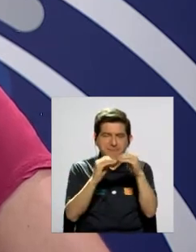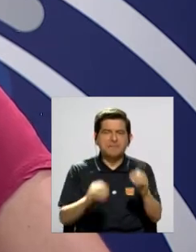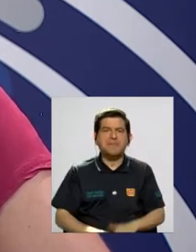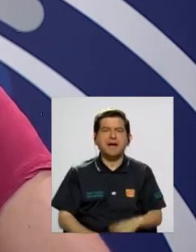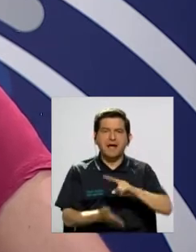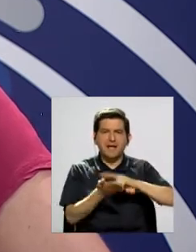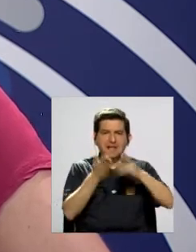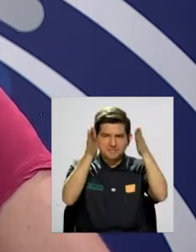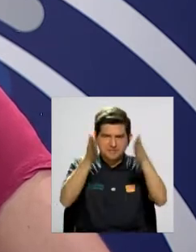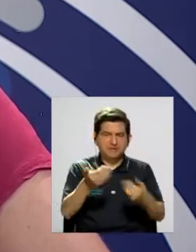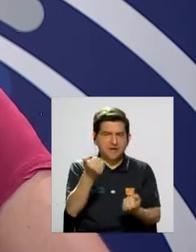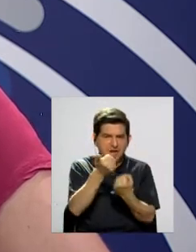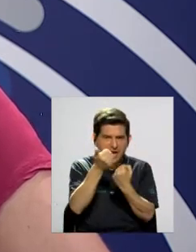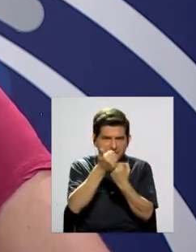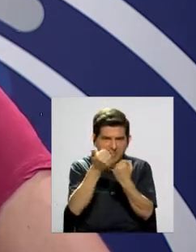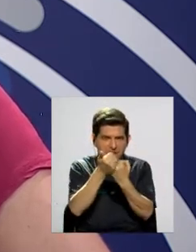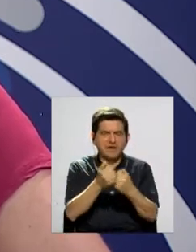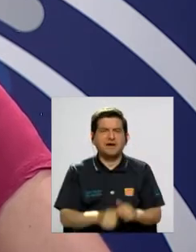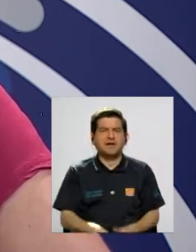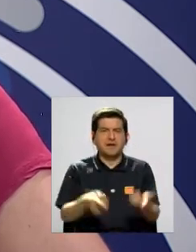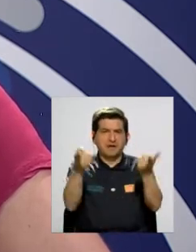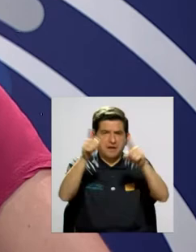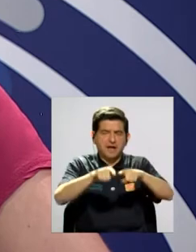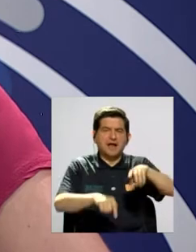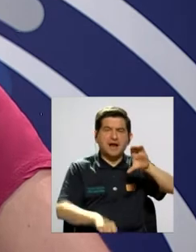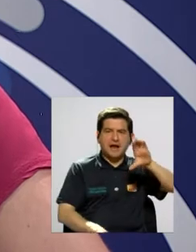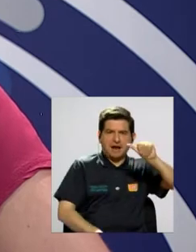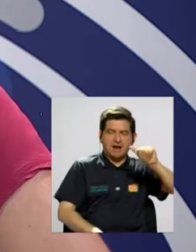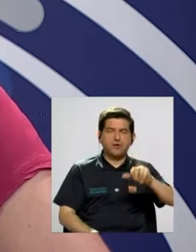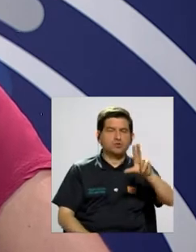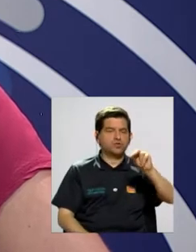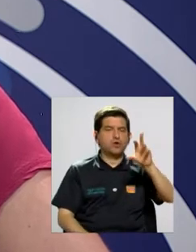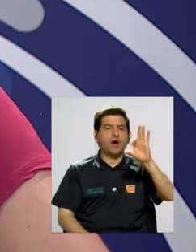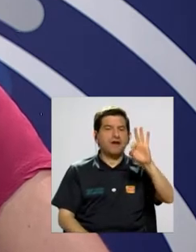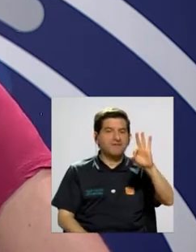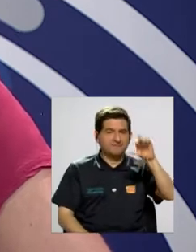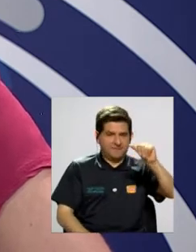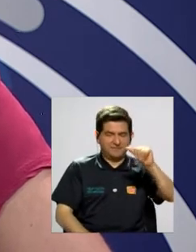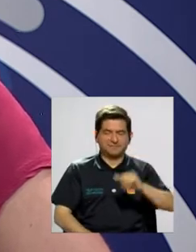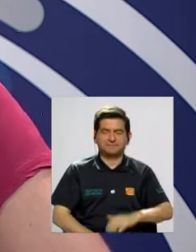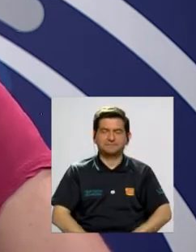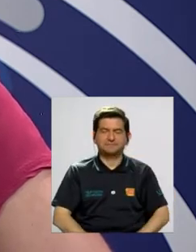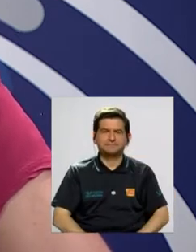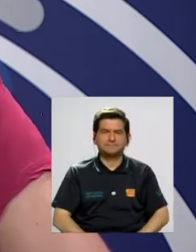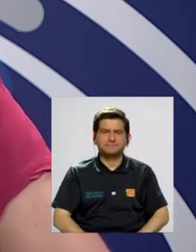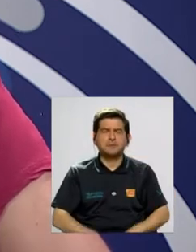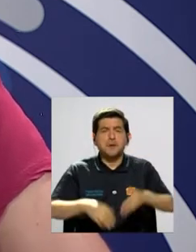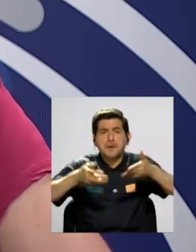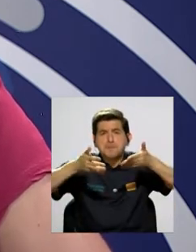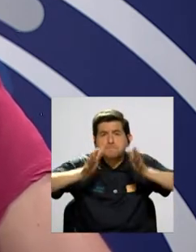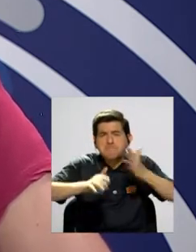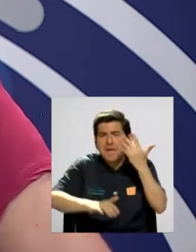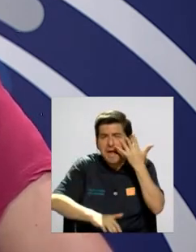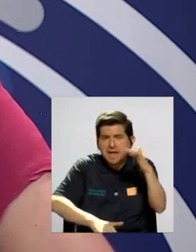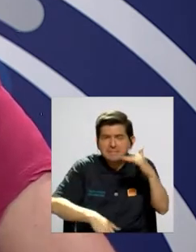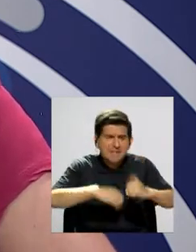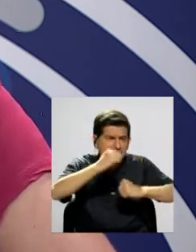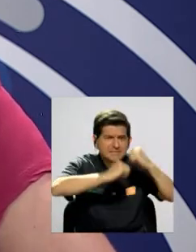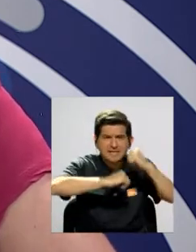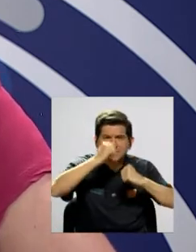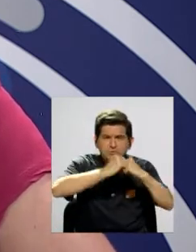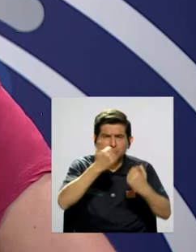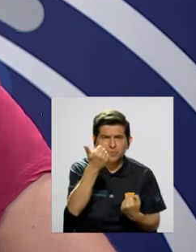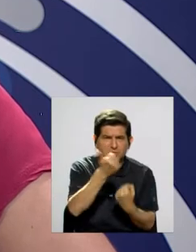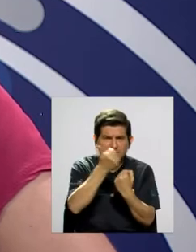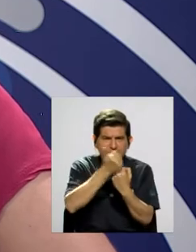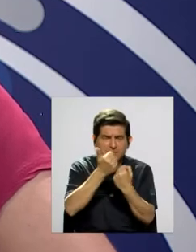liberacionistas se inclinaban por el candidato Carlos Alvarado que por Fabricio Alvarado. Entonces, mientras que parecía que las estructuras apoyaran a